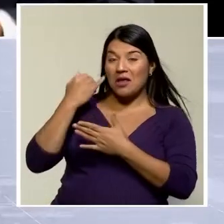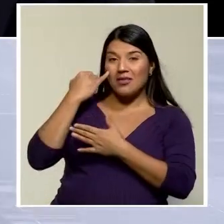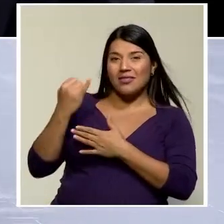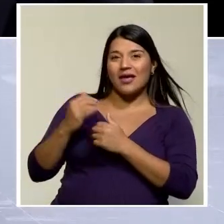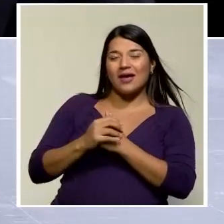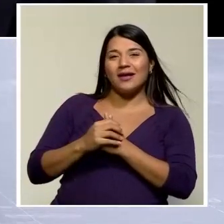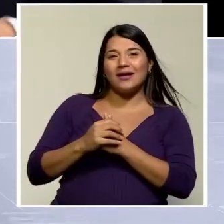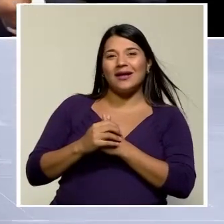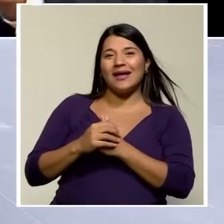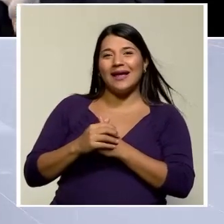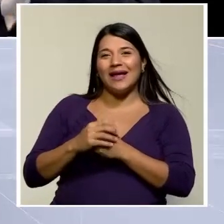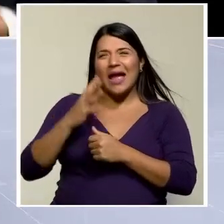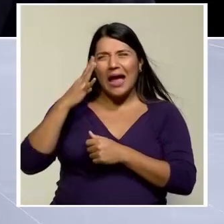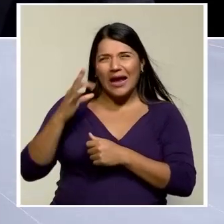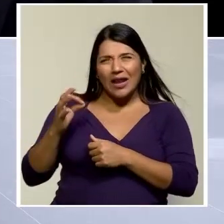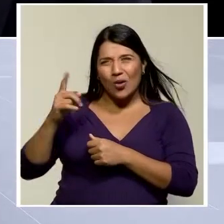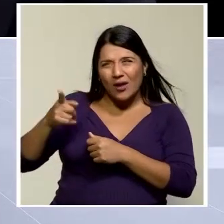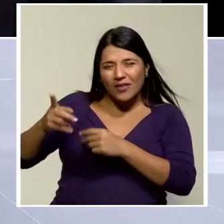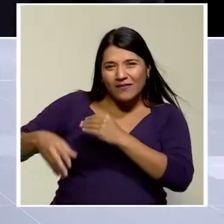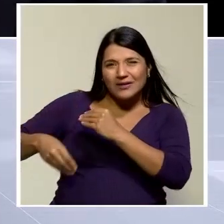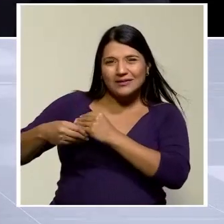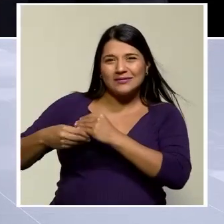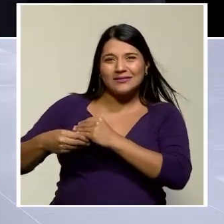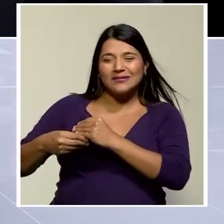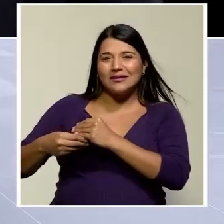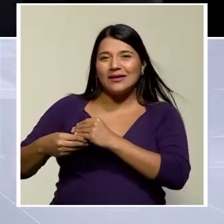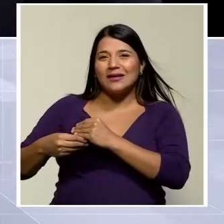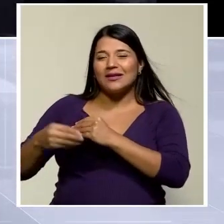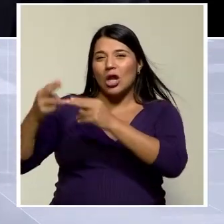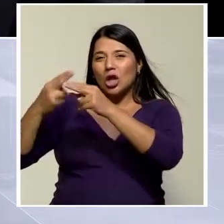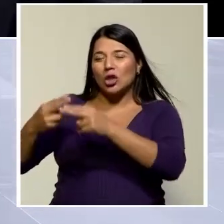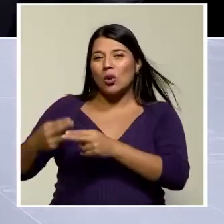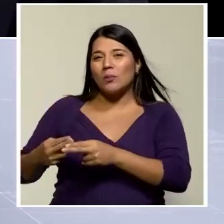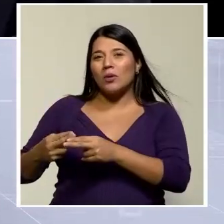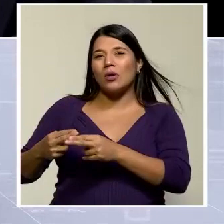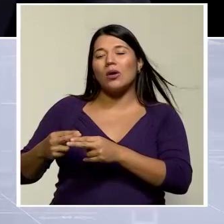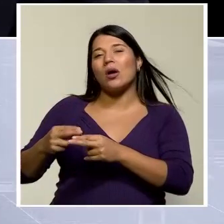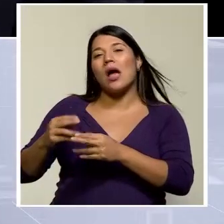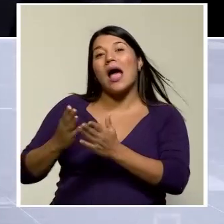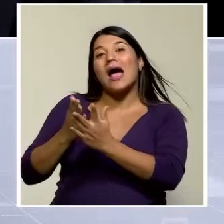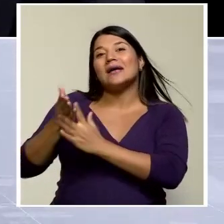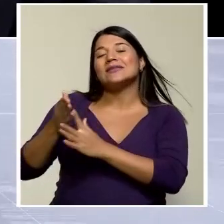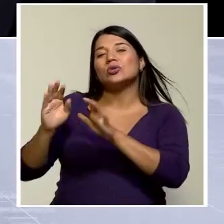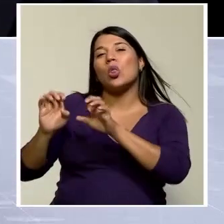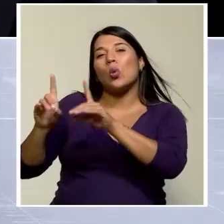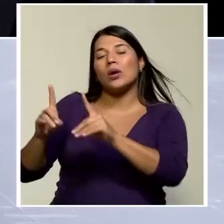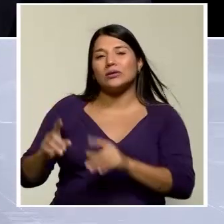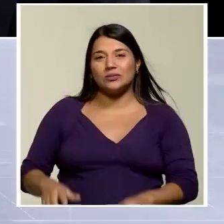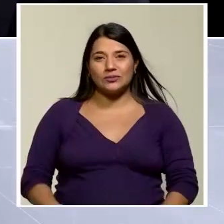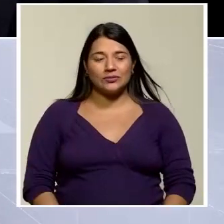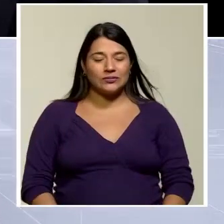creo que la tendría que considerar en esa lista que le pedí antes y que no me pudo dar. Brecha de acceso a la educación.